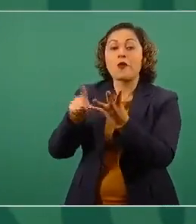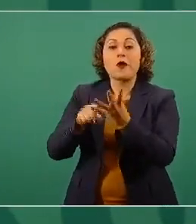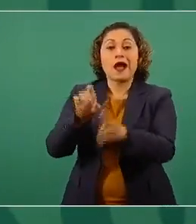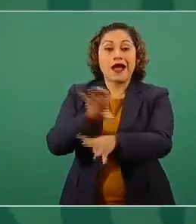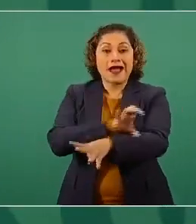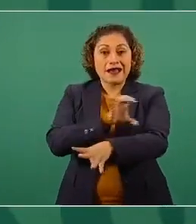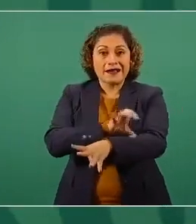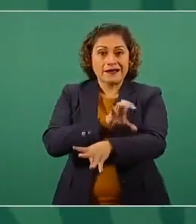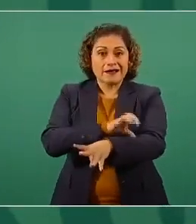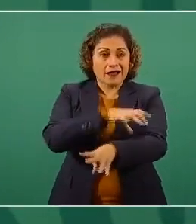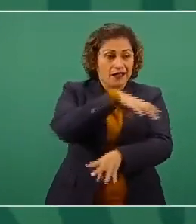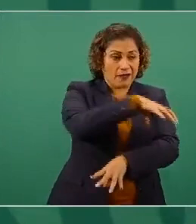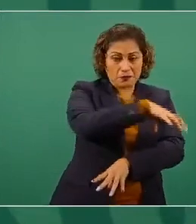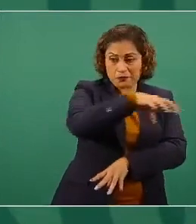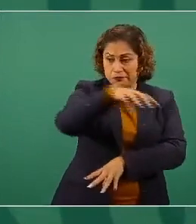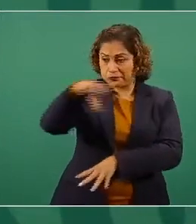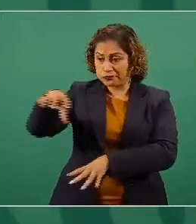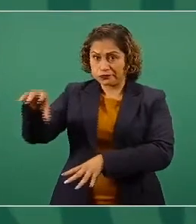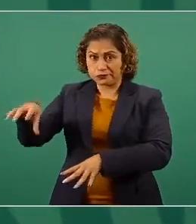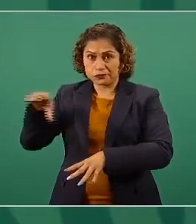sector integrado.